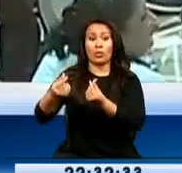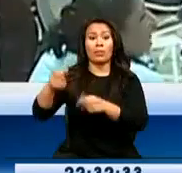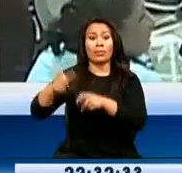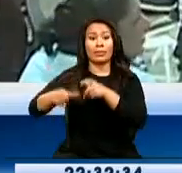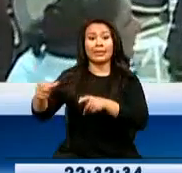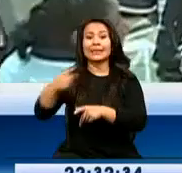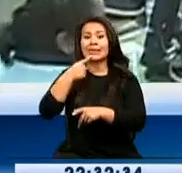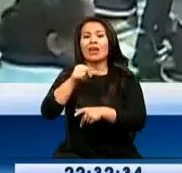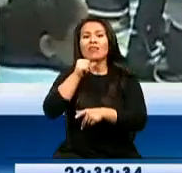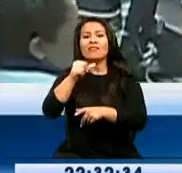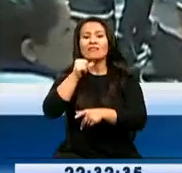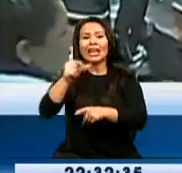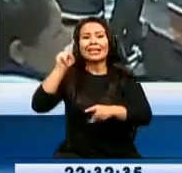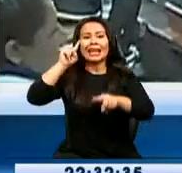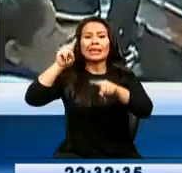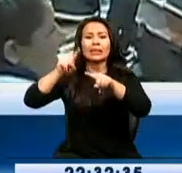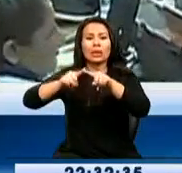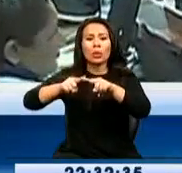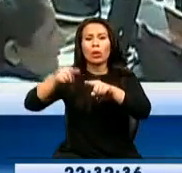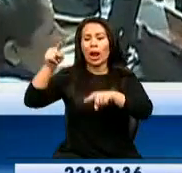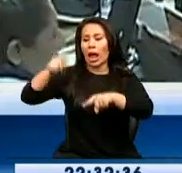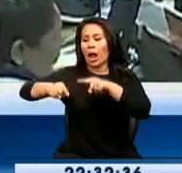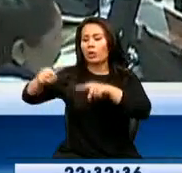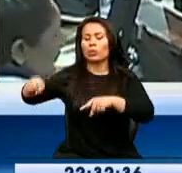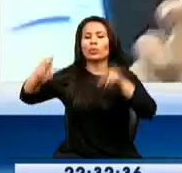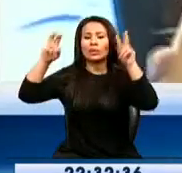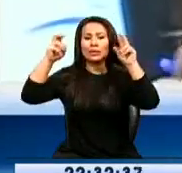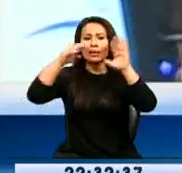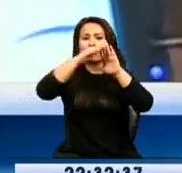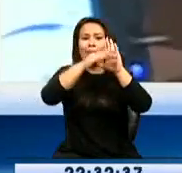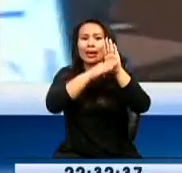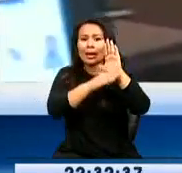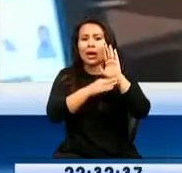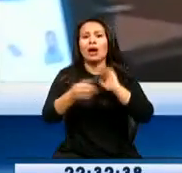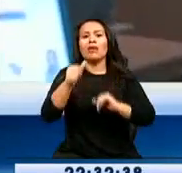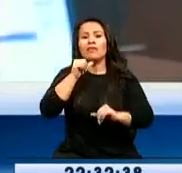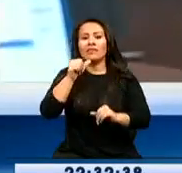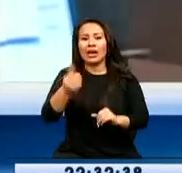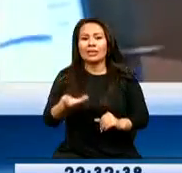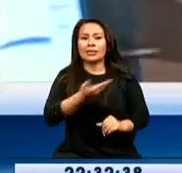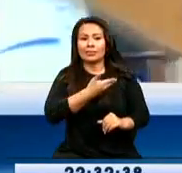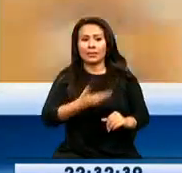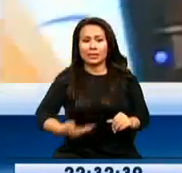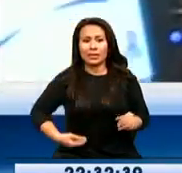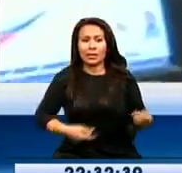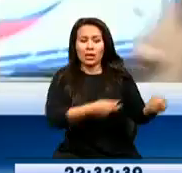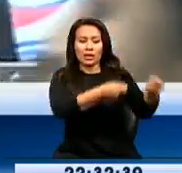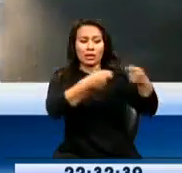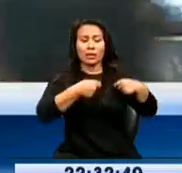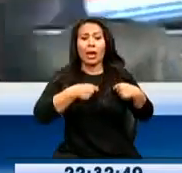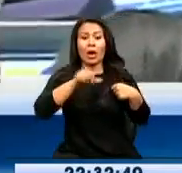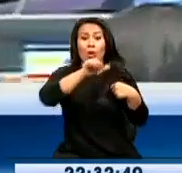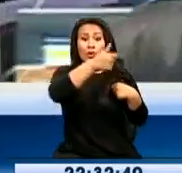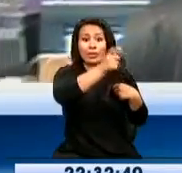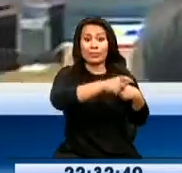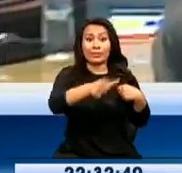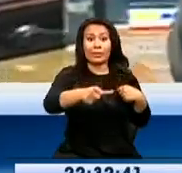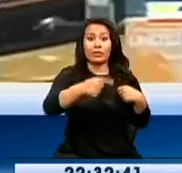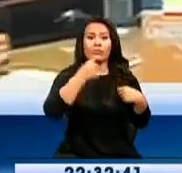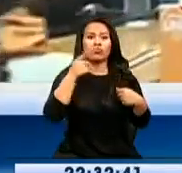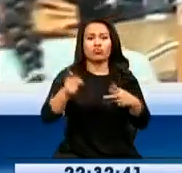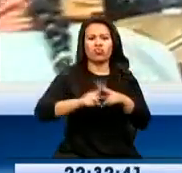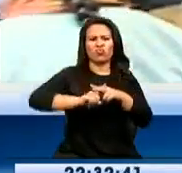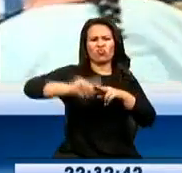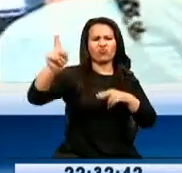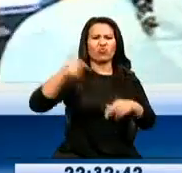aún desacuerdos internos sobre algunos temas que traen la acción del Ejecutivo. Mientras que los asambleístas de oposición abandonaron el